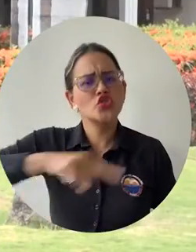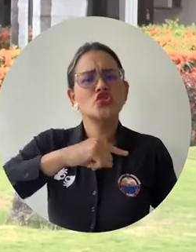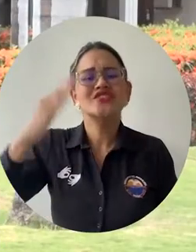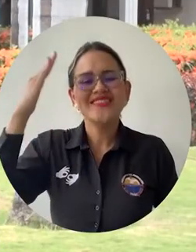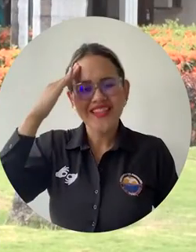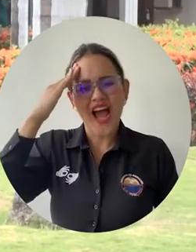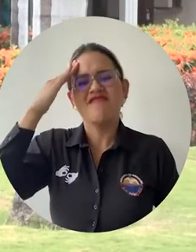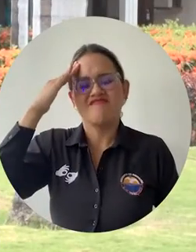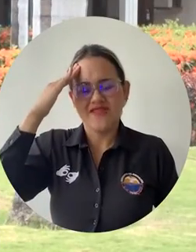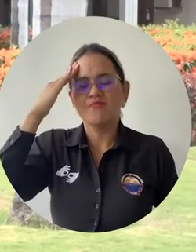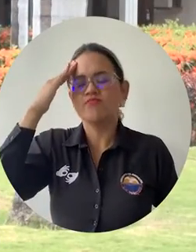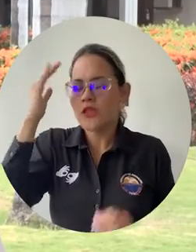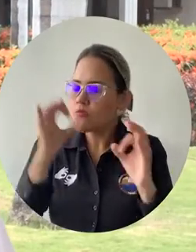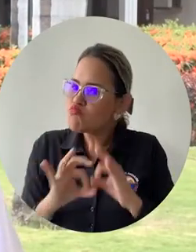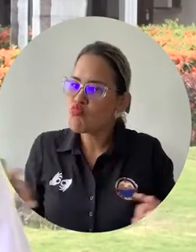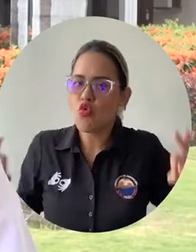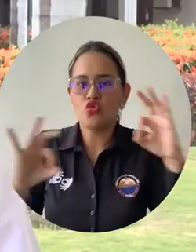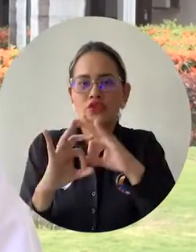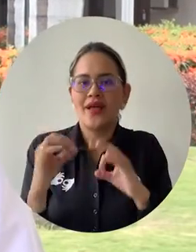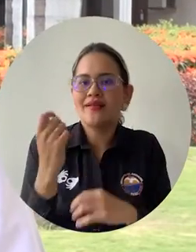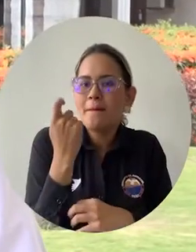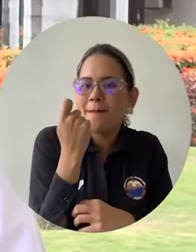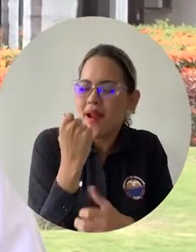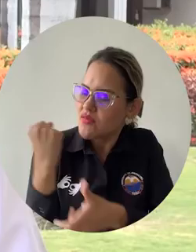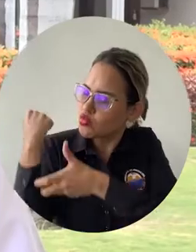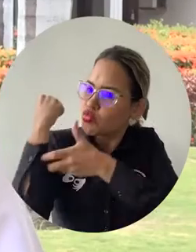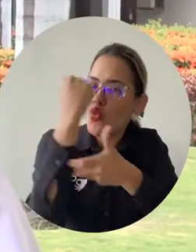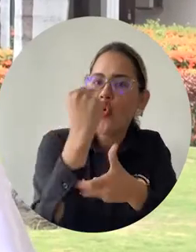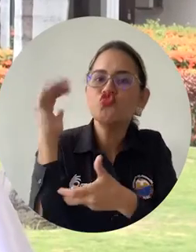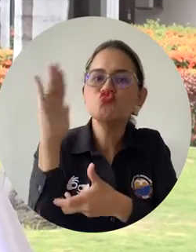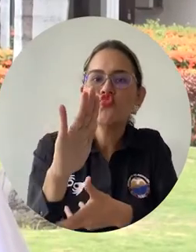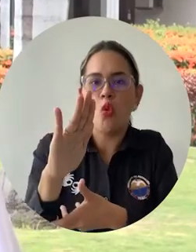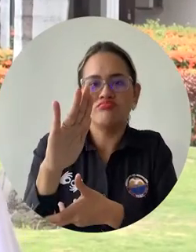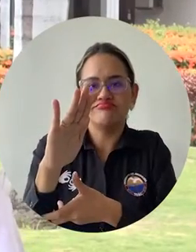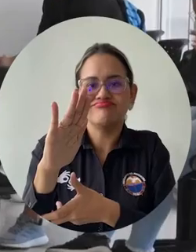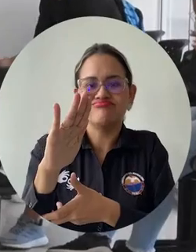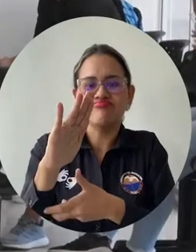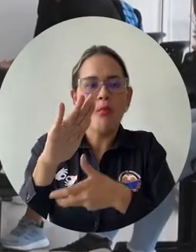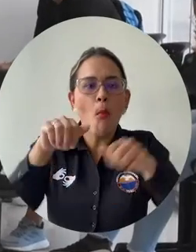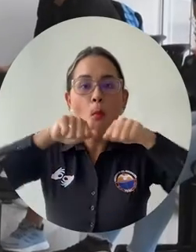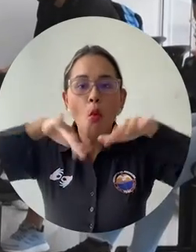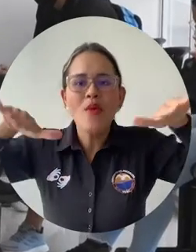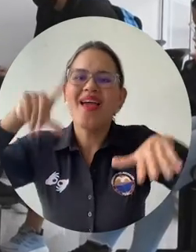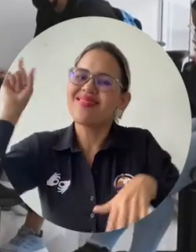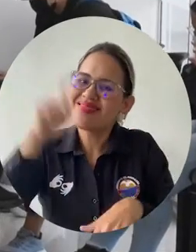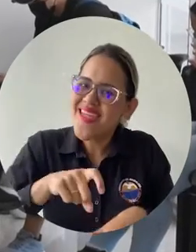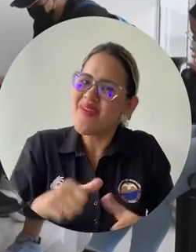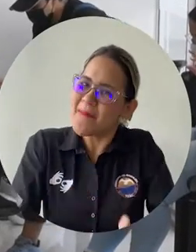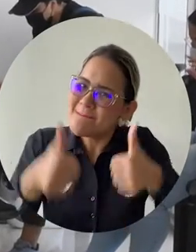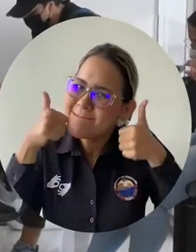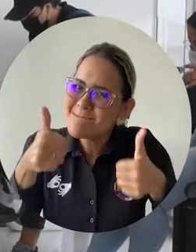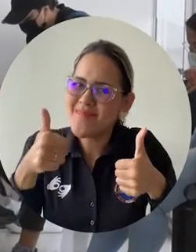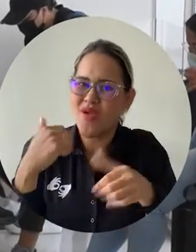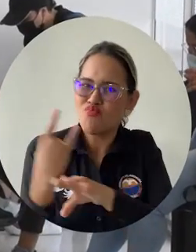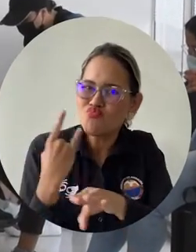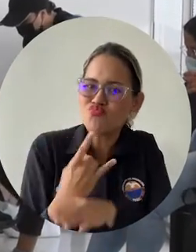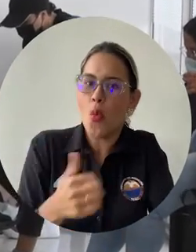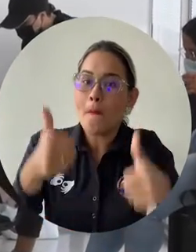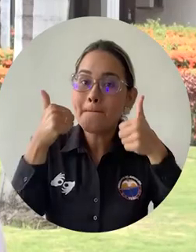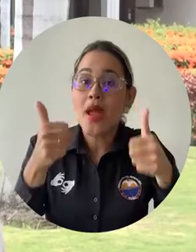Somos unos convencidos de que el control fiscal participativo tiene que optimizarse, que llegue esa